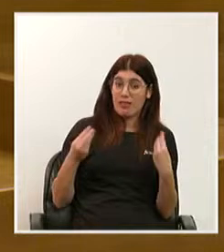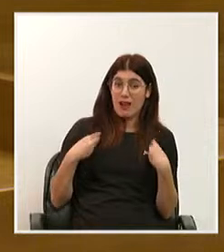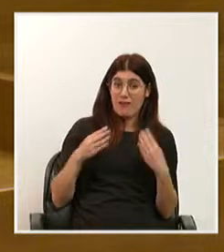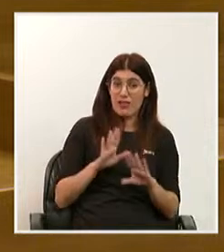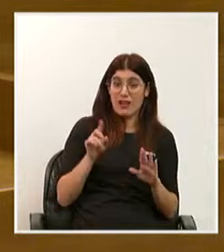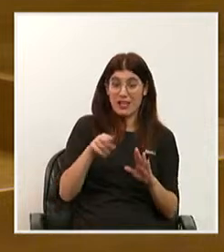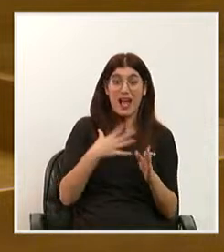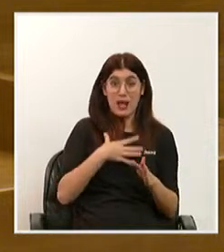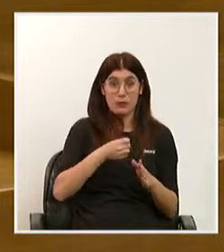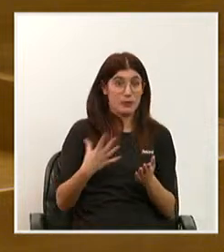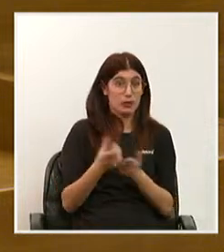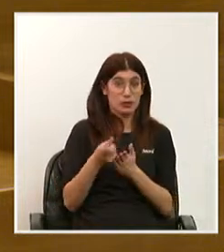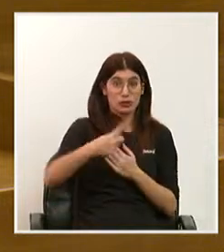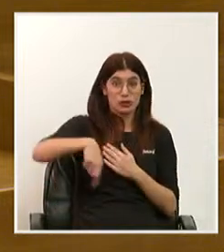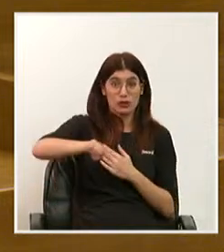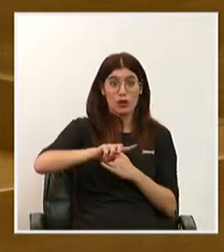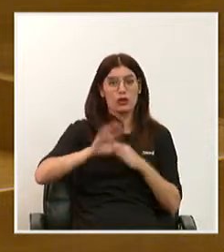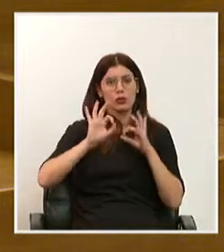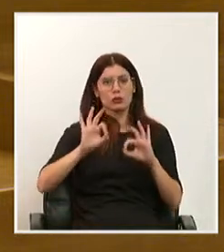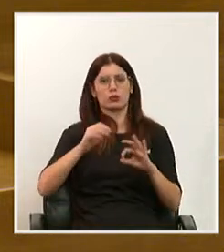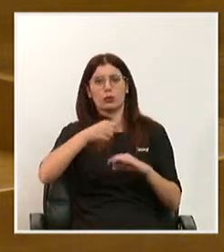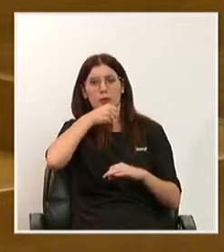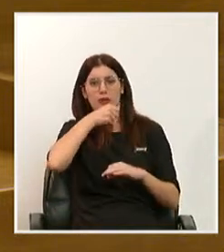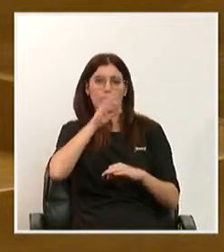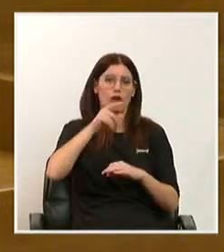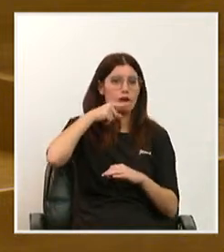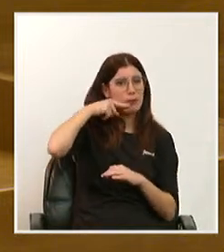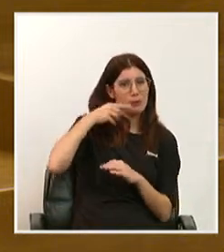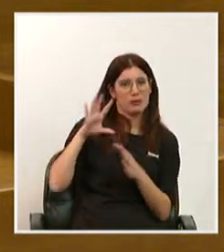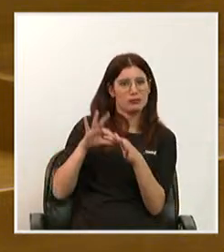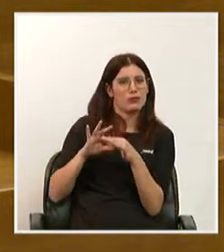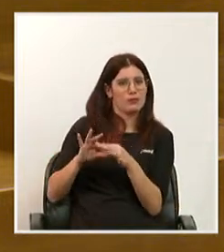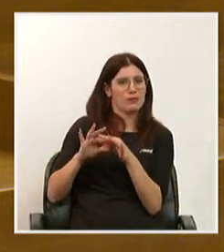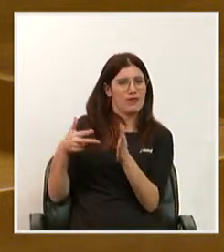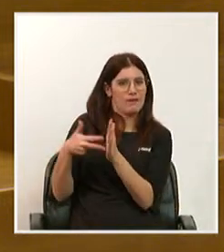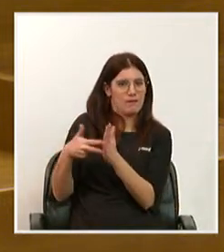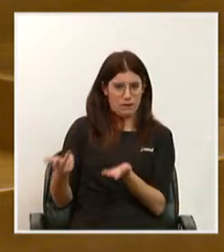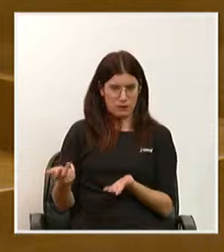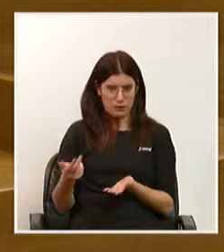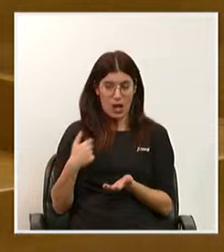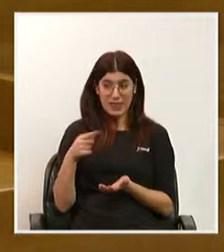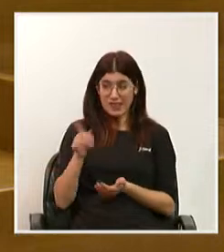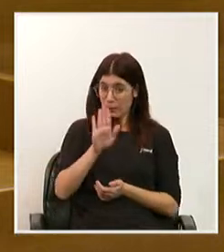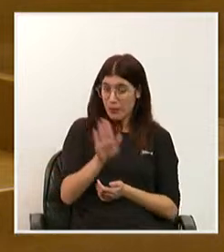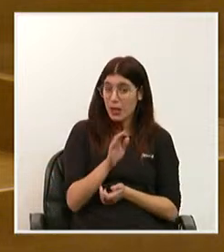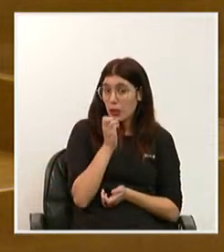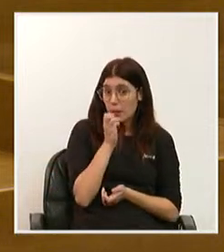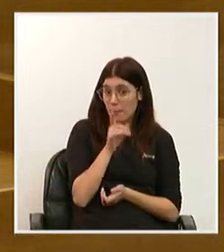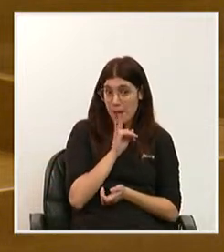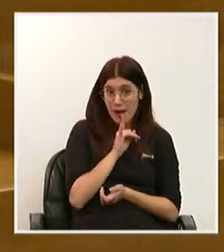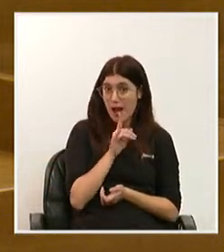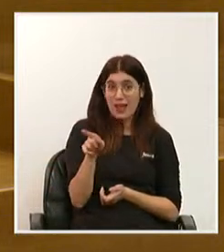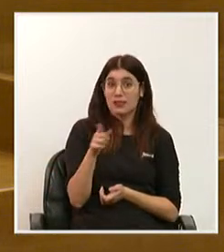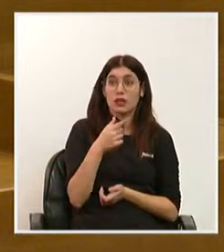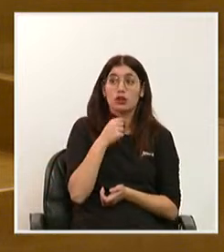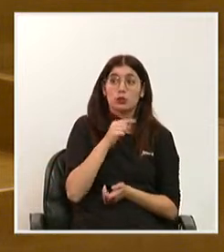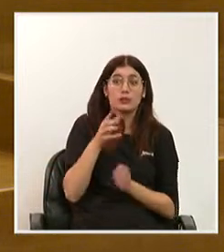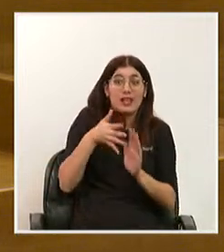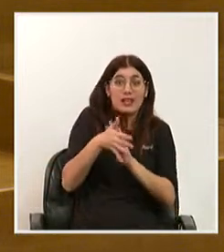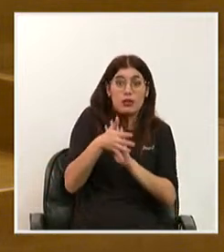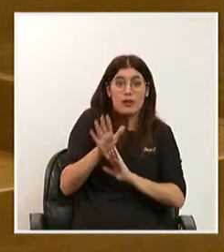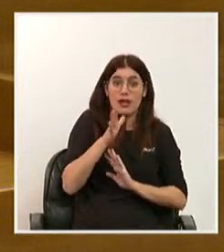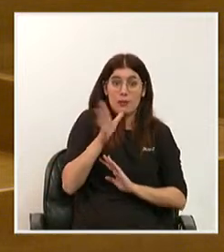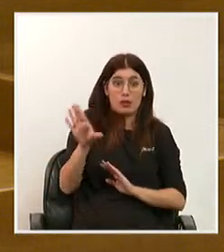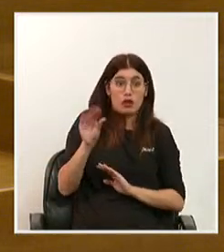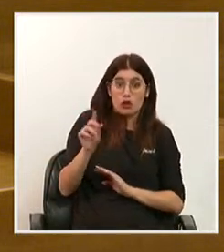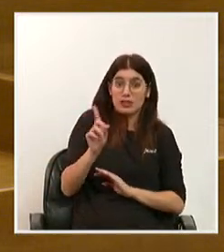esos ayuntamientos eran o del psoe o de compromís y a ustedes les parecerá mal eh a ustedes no les gustará que lo digamos pero no entendemos